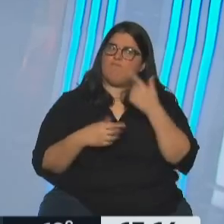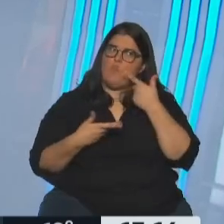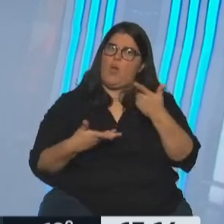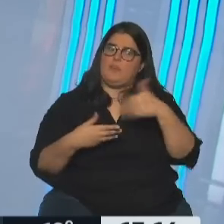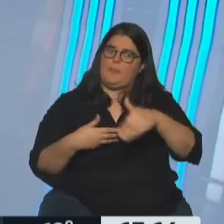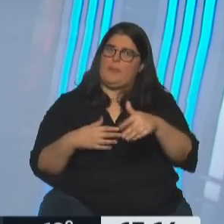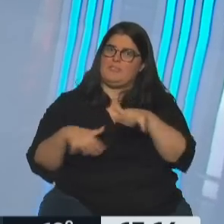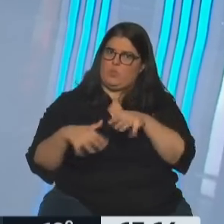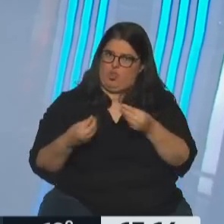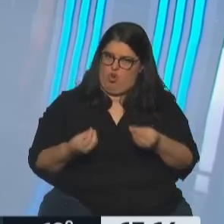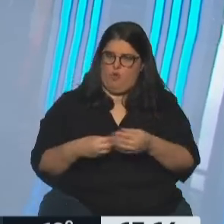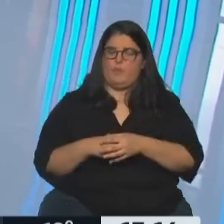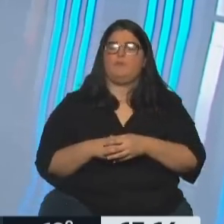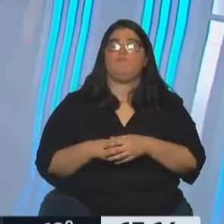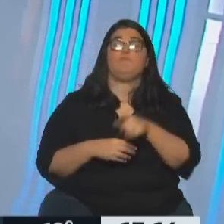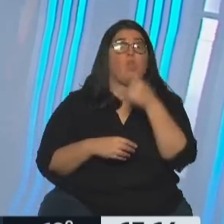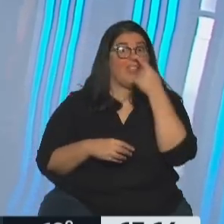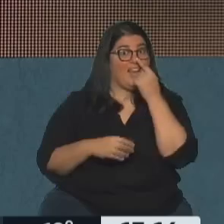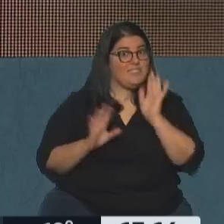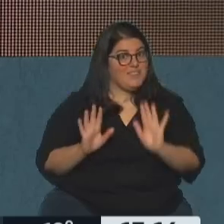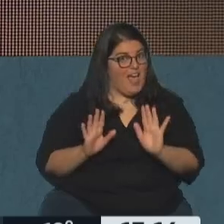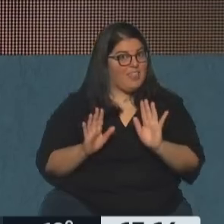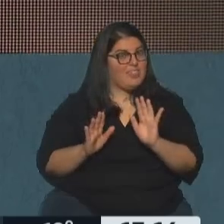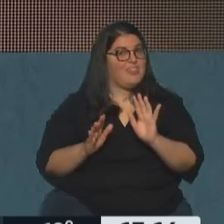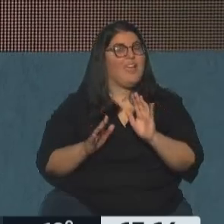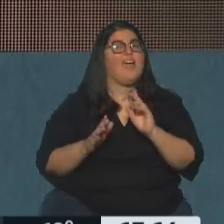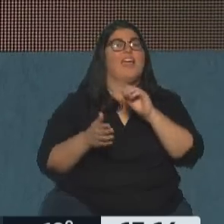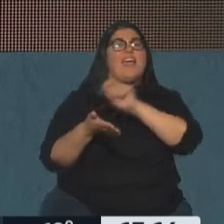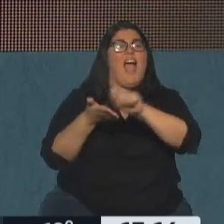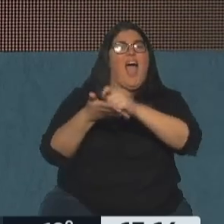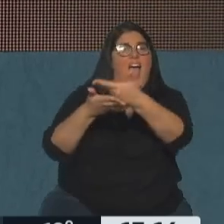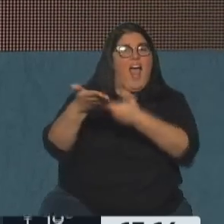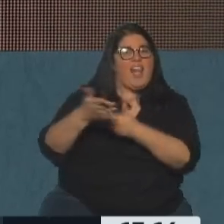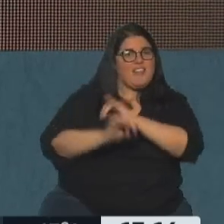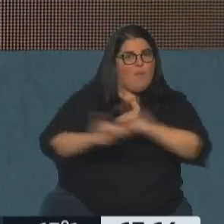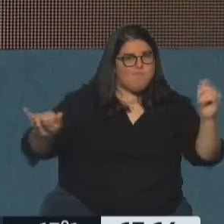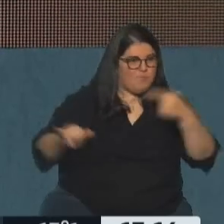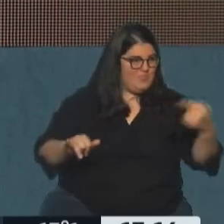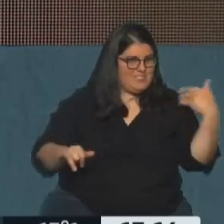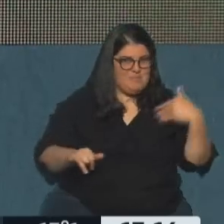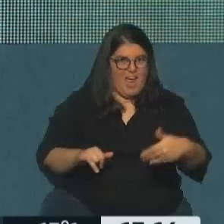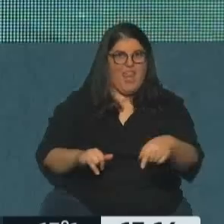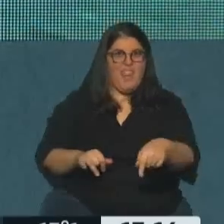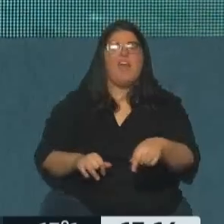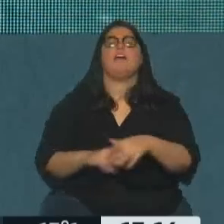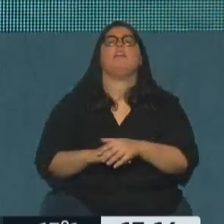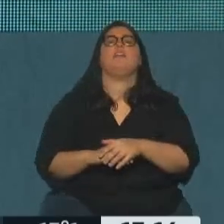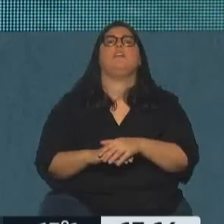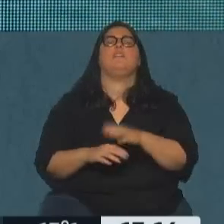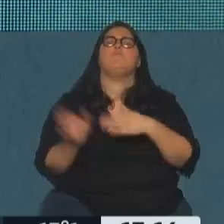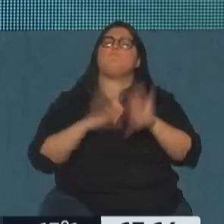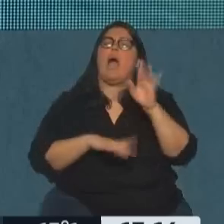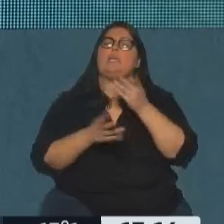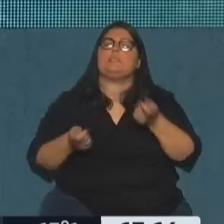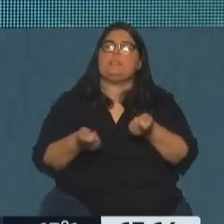a considerar. Interesante la carta que se publicó esta semana, principalmente promocionada o impulsada